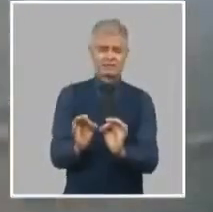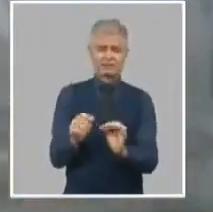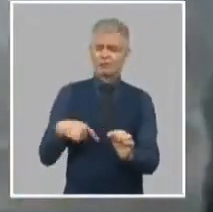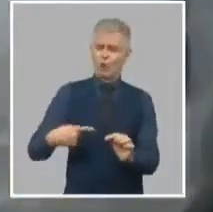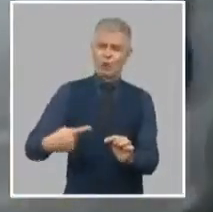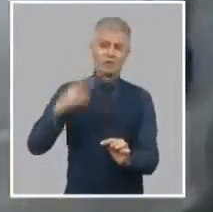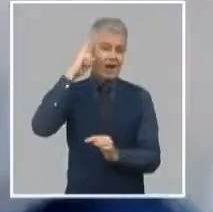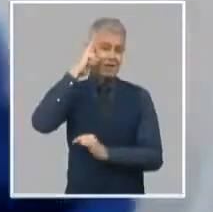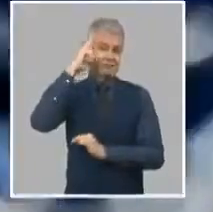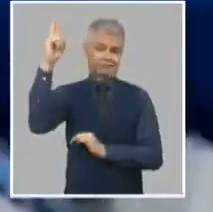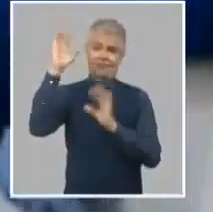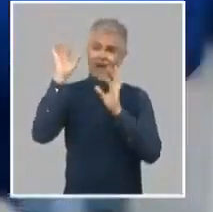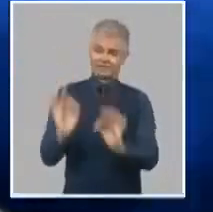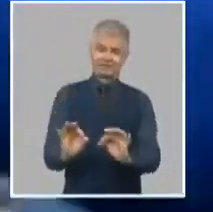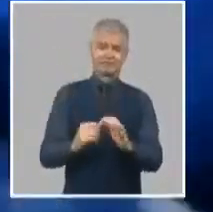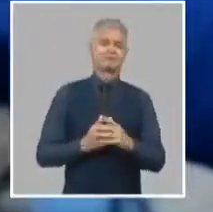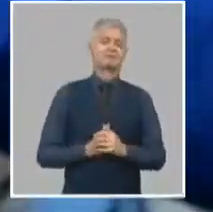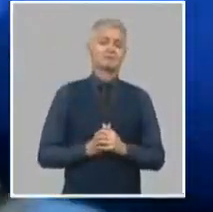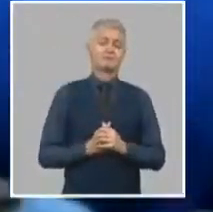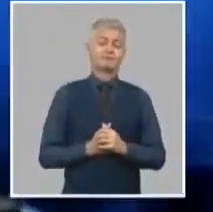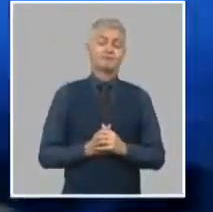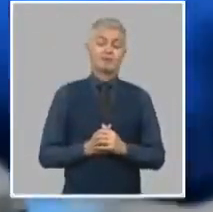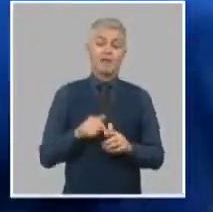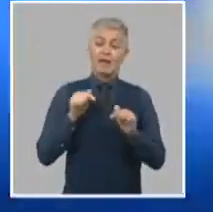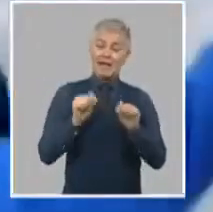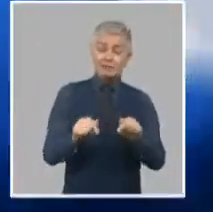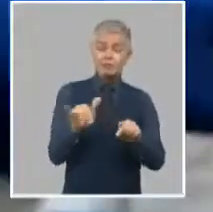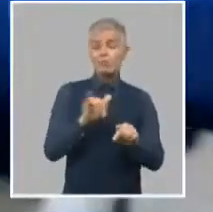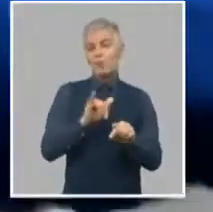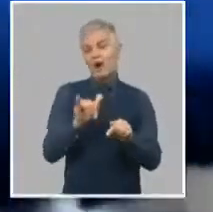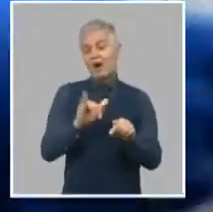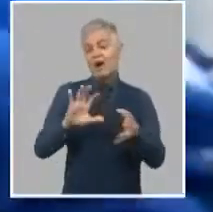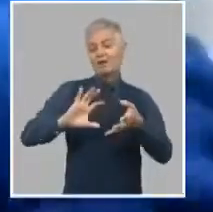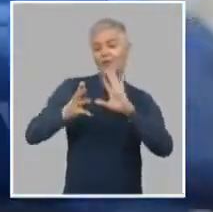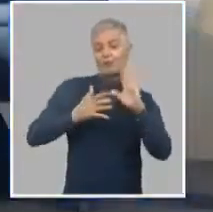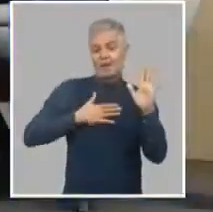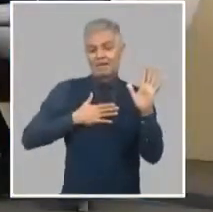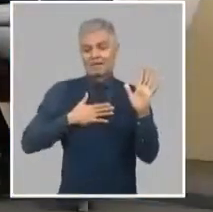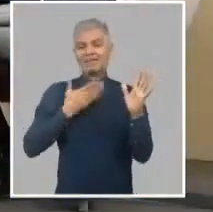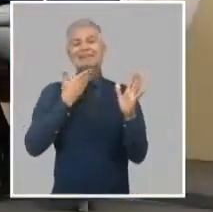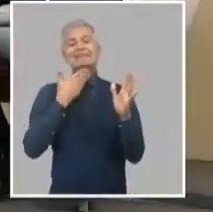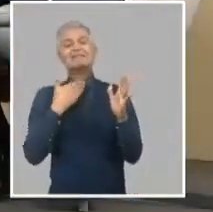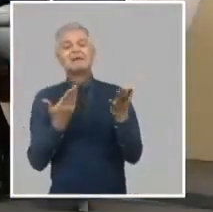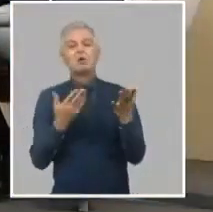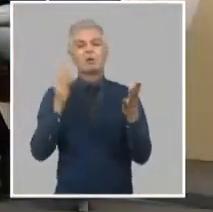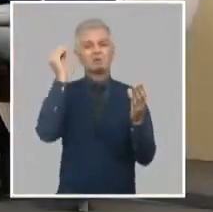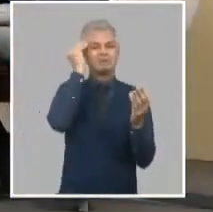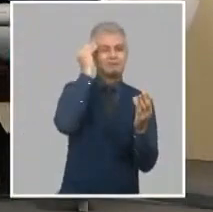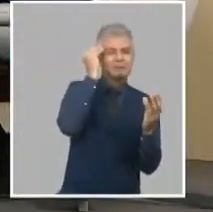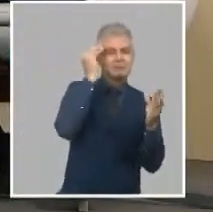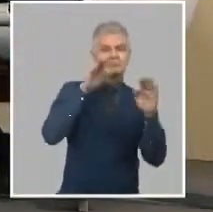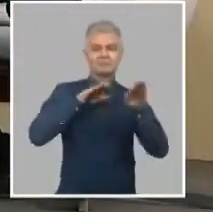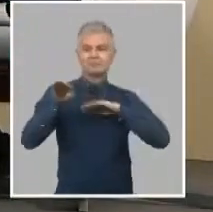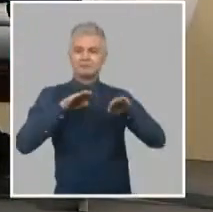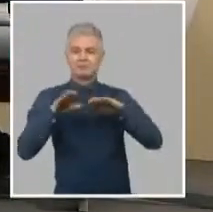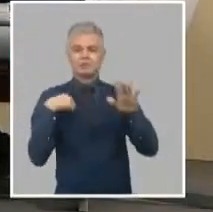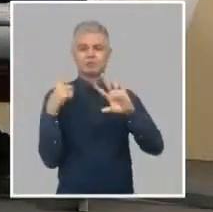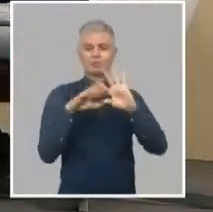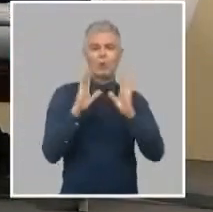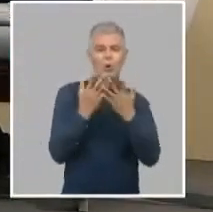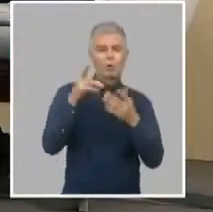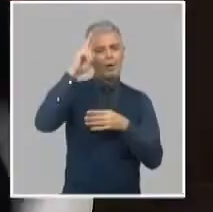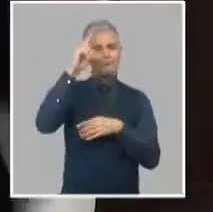a diario. Eso está también en ese espíritu de formación que tienen hoy los médicos, los enfermeros, los tecnólogos